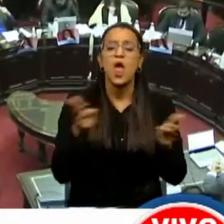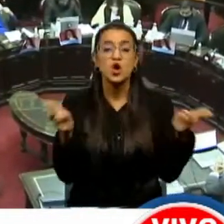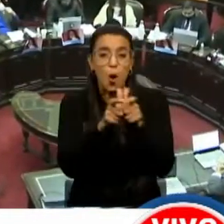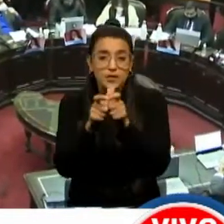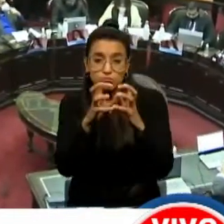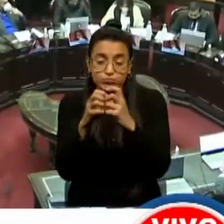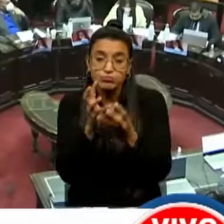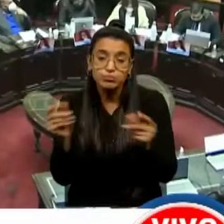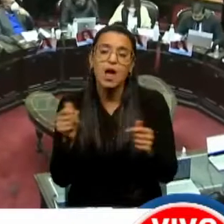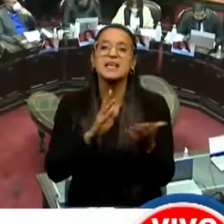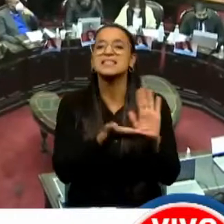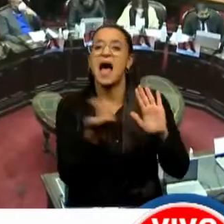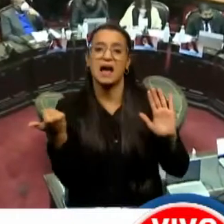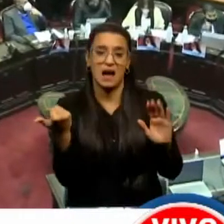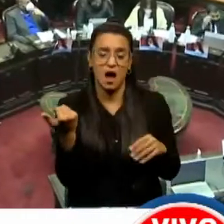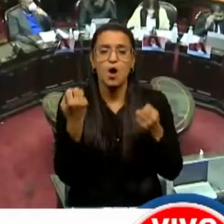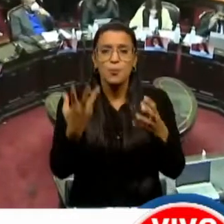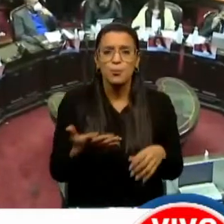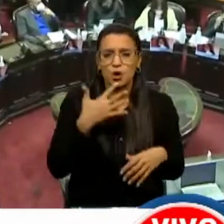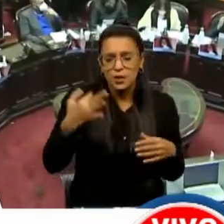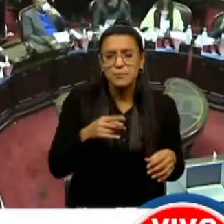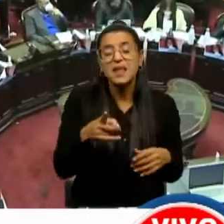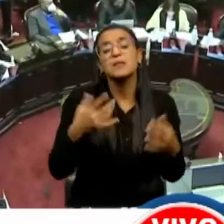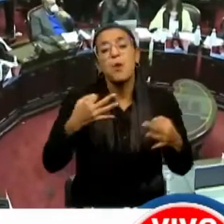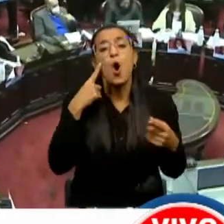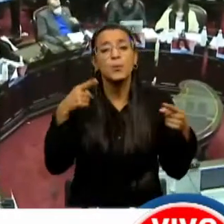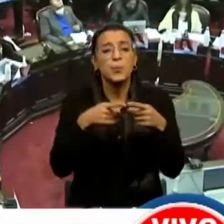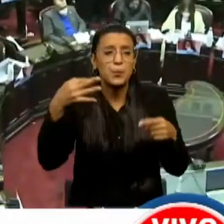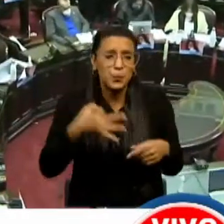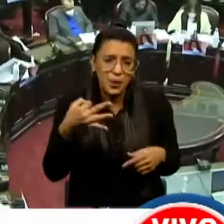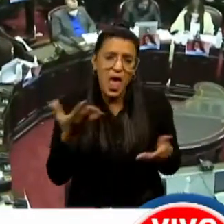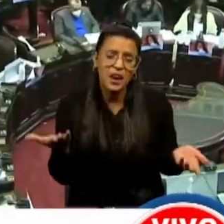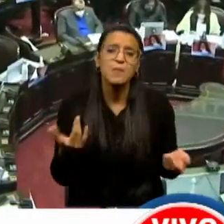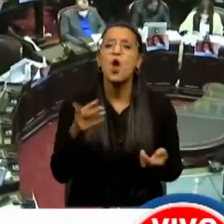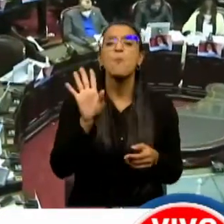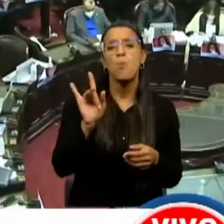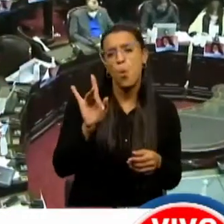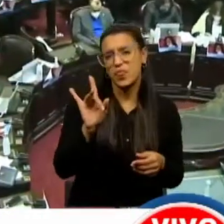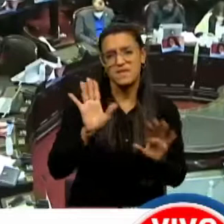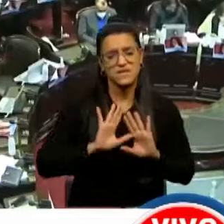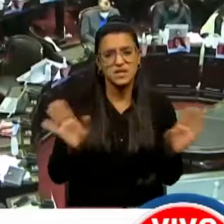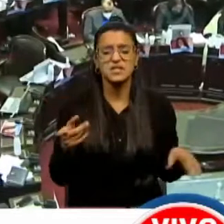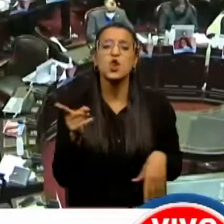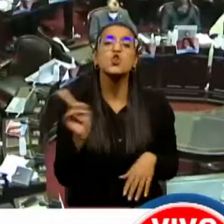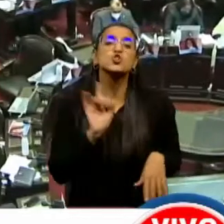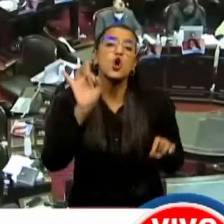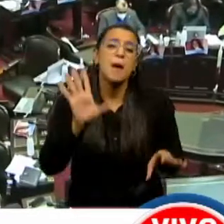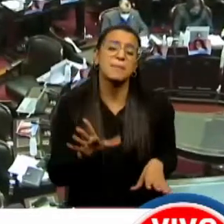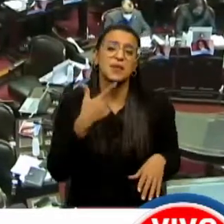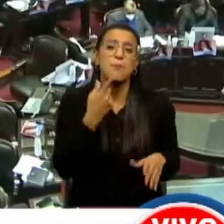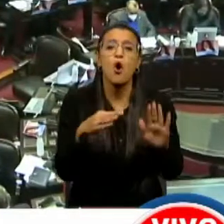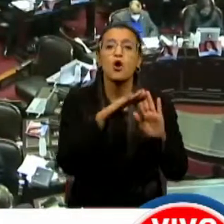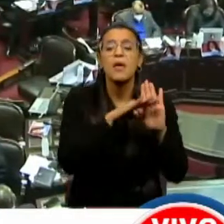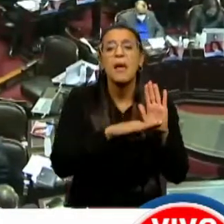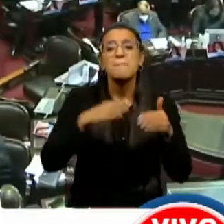se haya removido, porque si bien creo que era bien intencionada, era de muy difícil aplicación, no solo por el